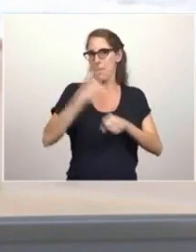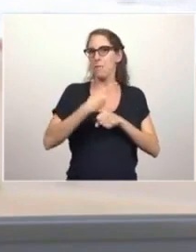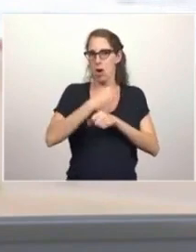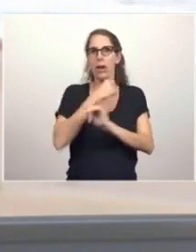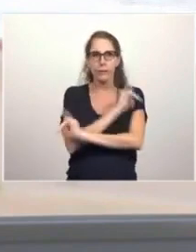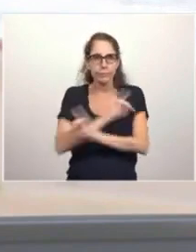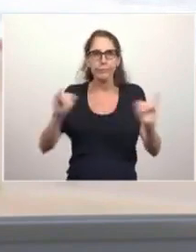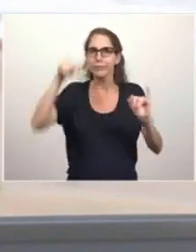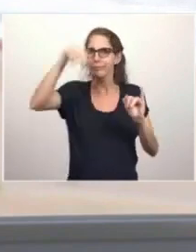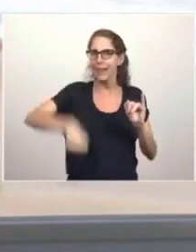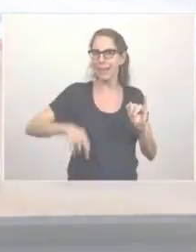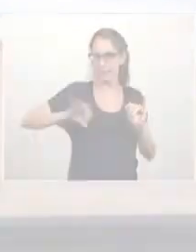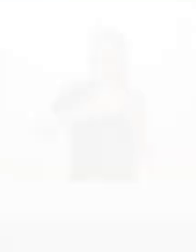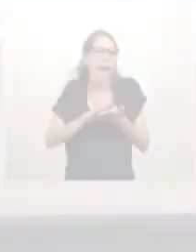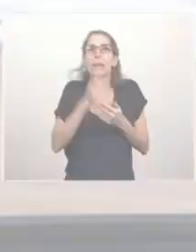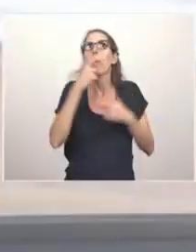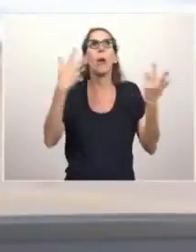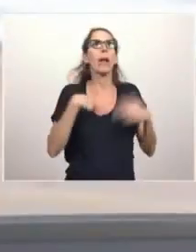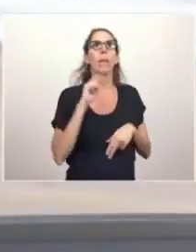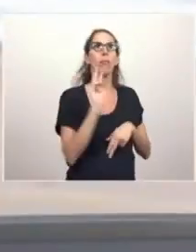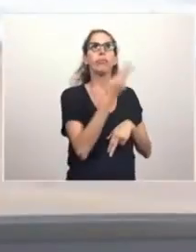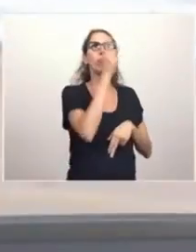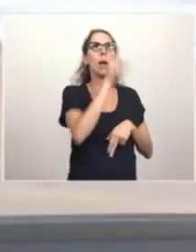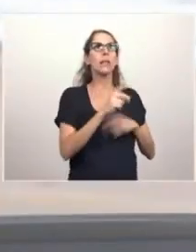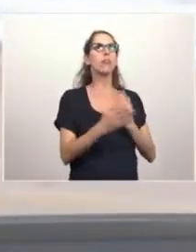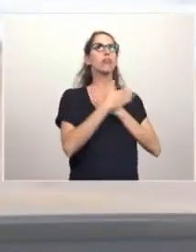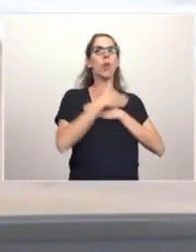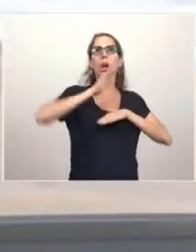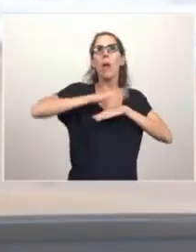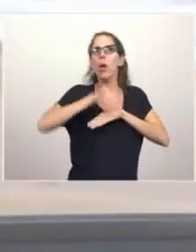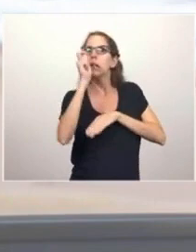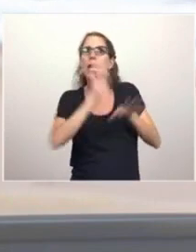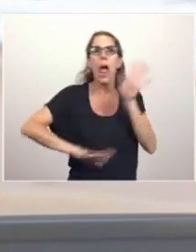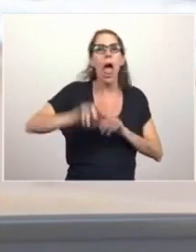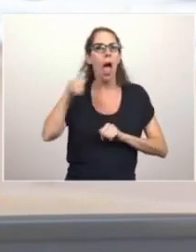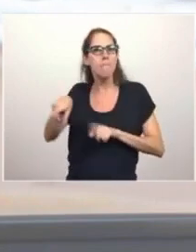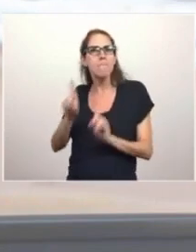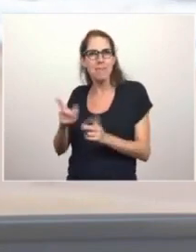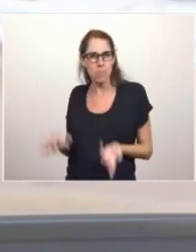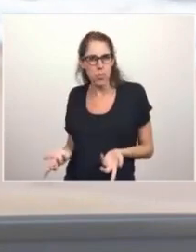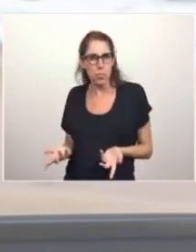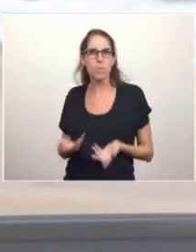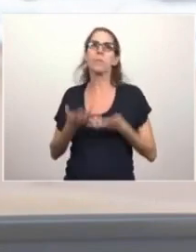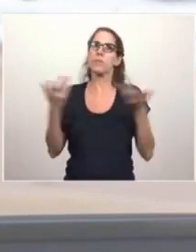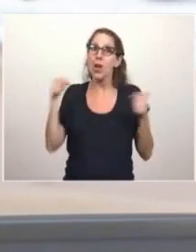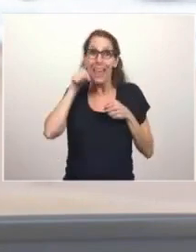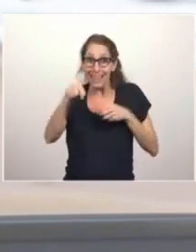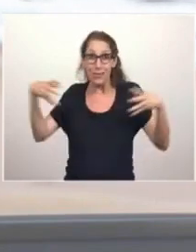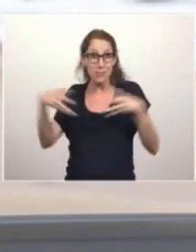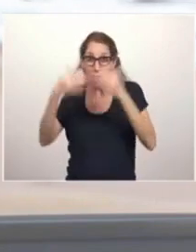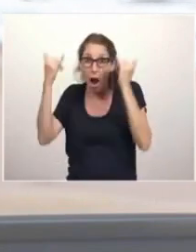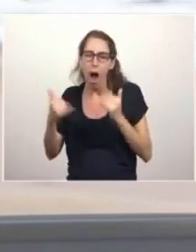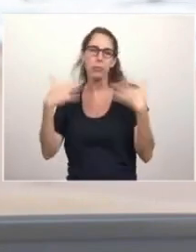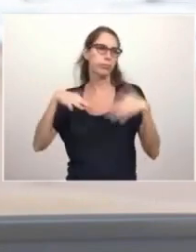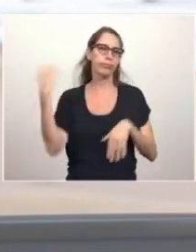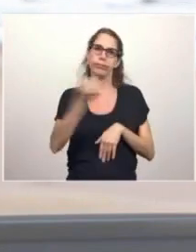temporada imponente y era lo que pretendíamos. El movimiento cooperativo en la provincia de Buenos Aires es central para su funcionamiento.